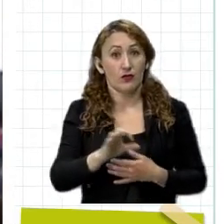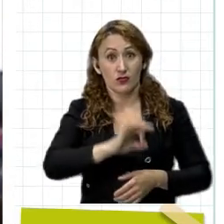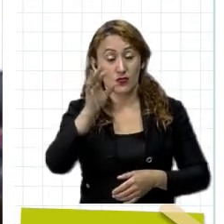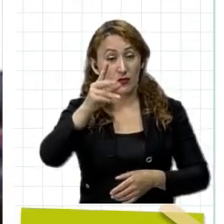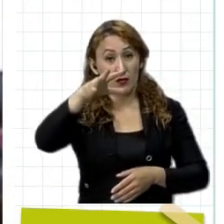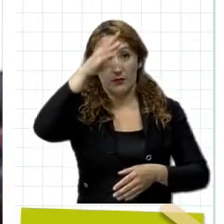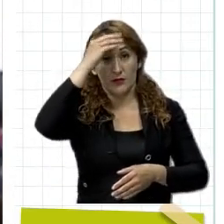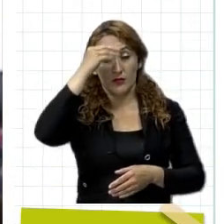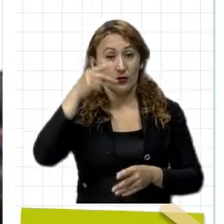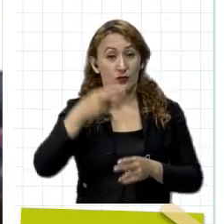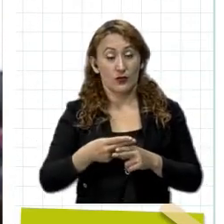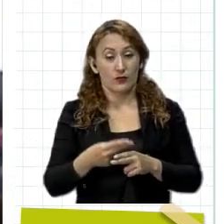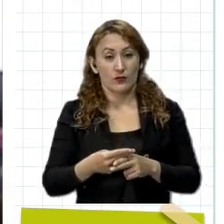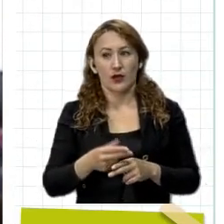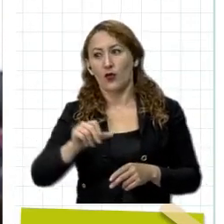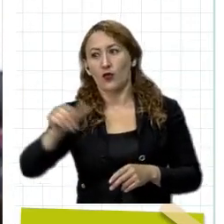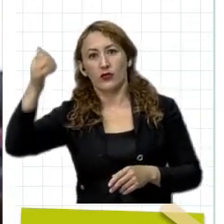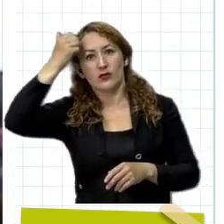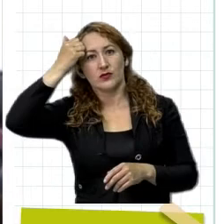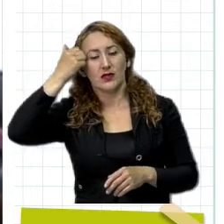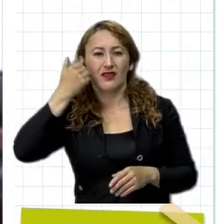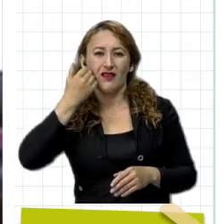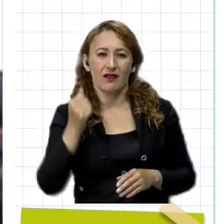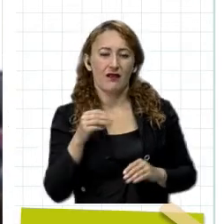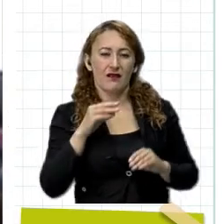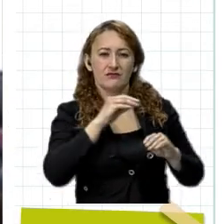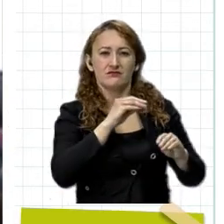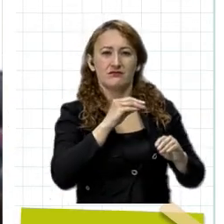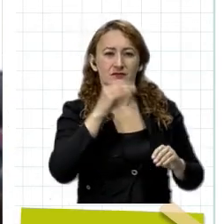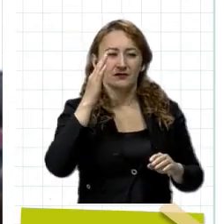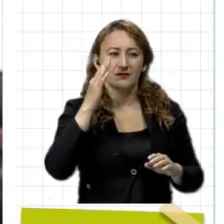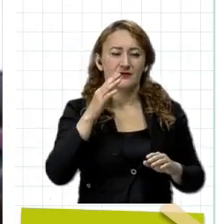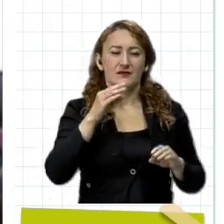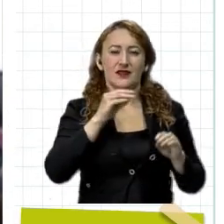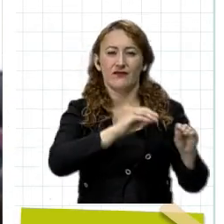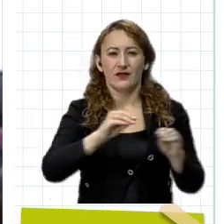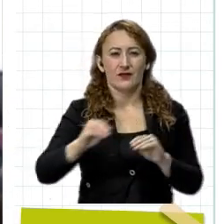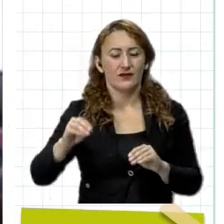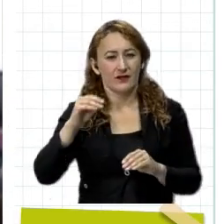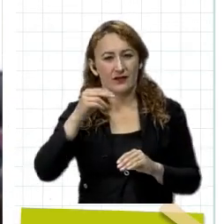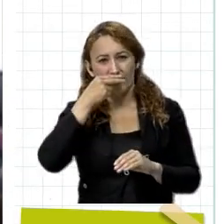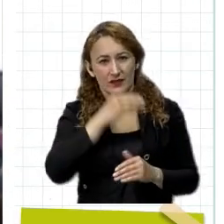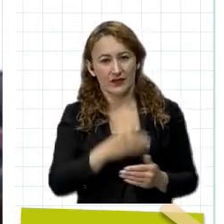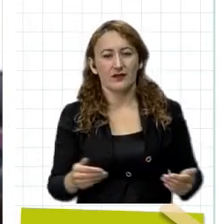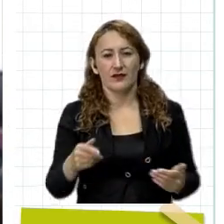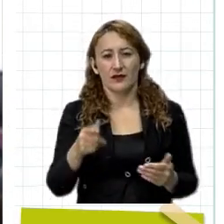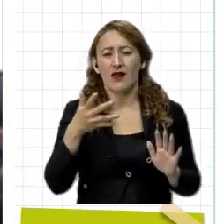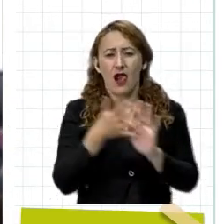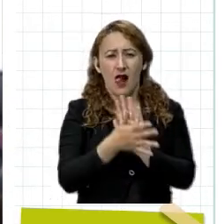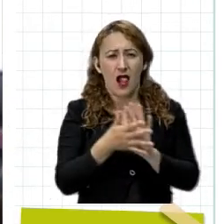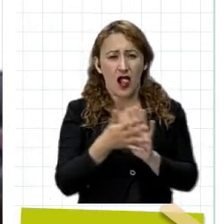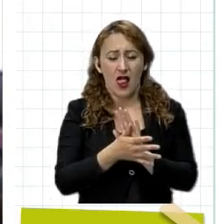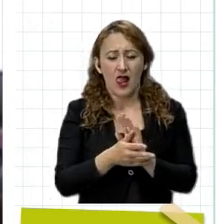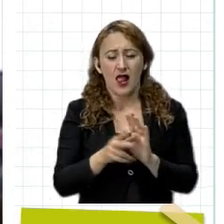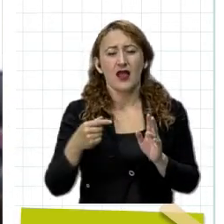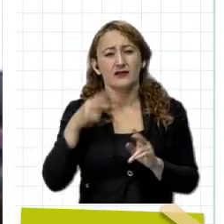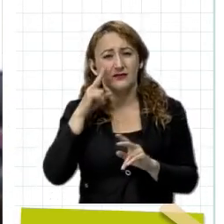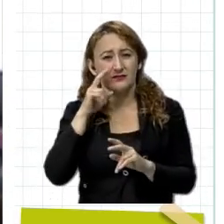docente del programa de pedagogía infantil narró su propia experiencia de acoso sexual cuando era estudiante en los